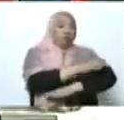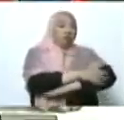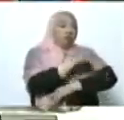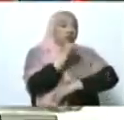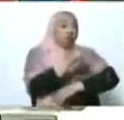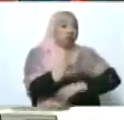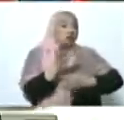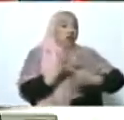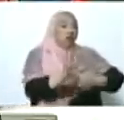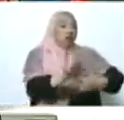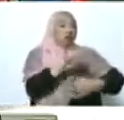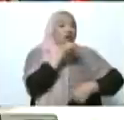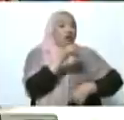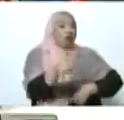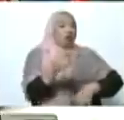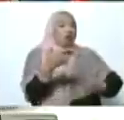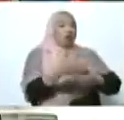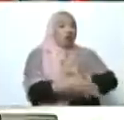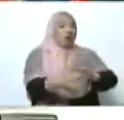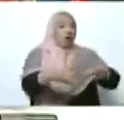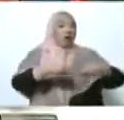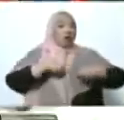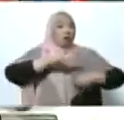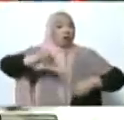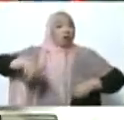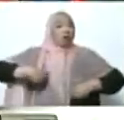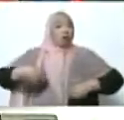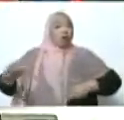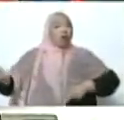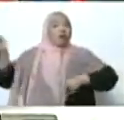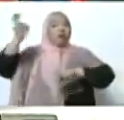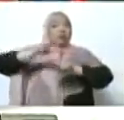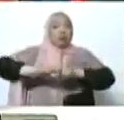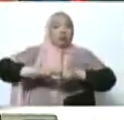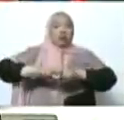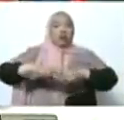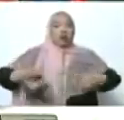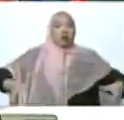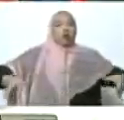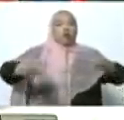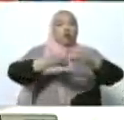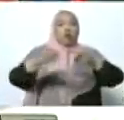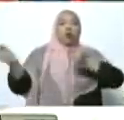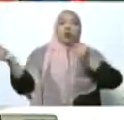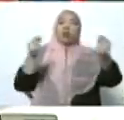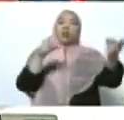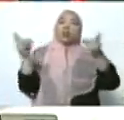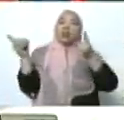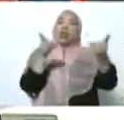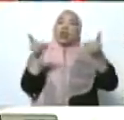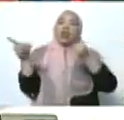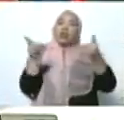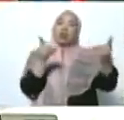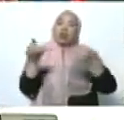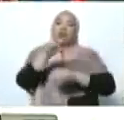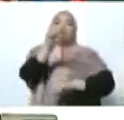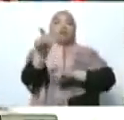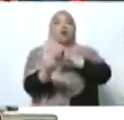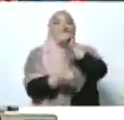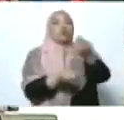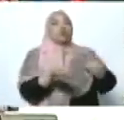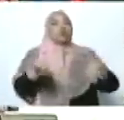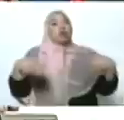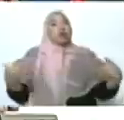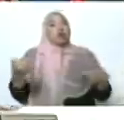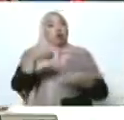vez que declaran, ¿ves? Porque ellos asumen que nosotros nos vamos a sentar en una mesa de diálogo, es para decirle, preguntarle, mira, ¿y cuándo